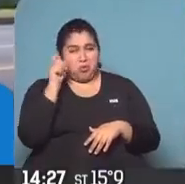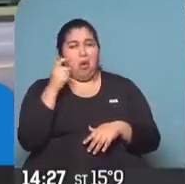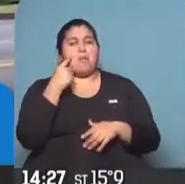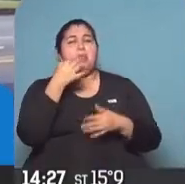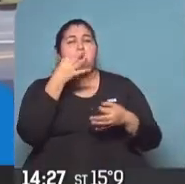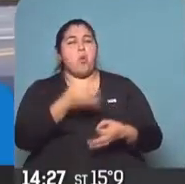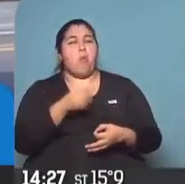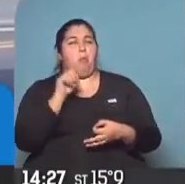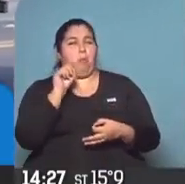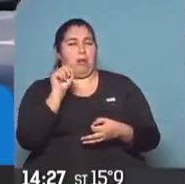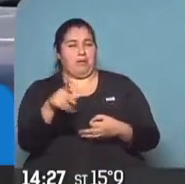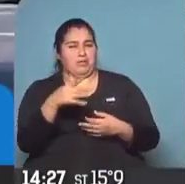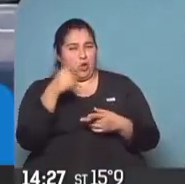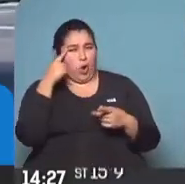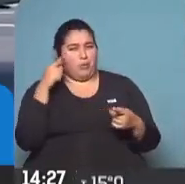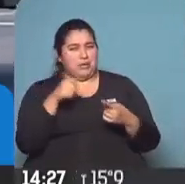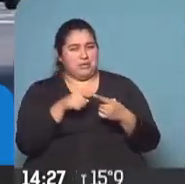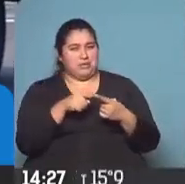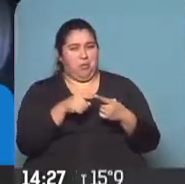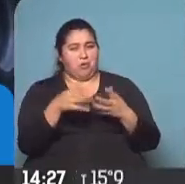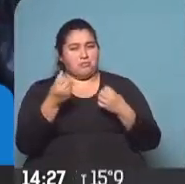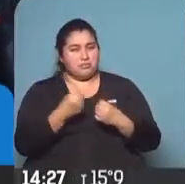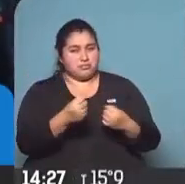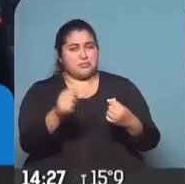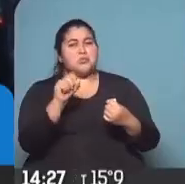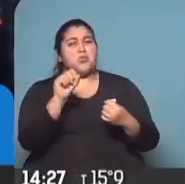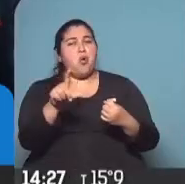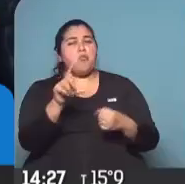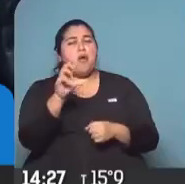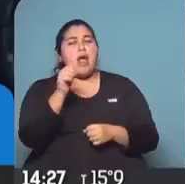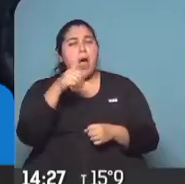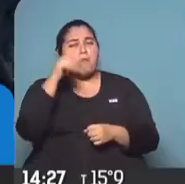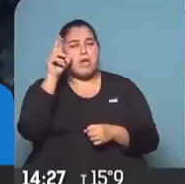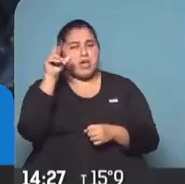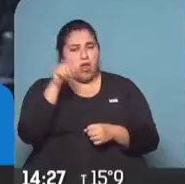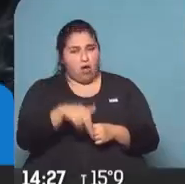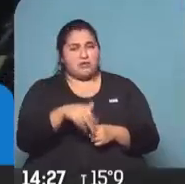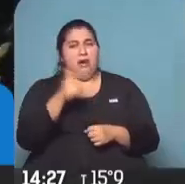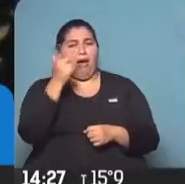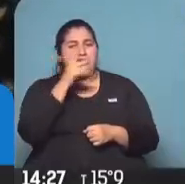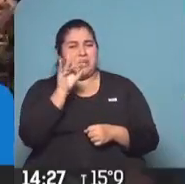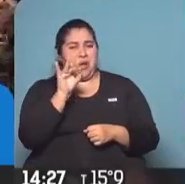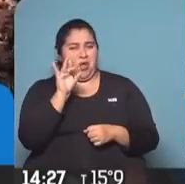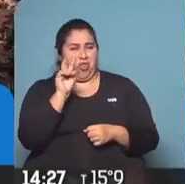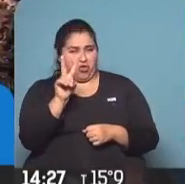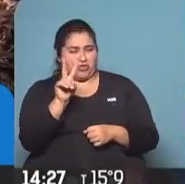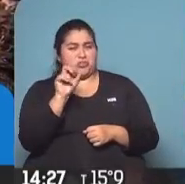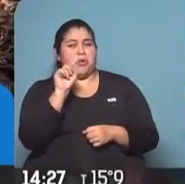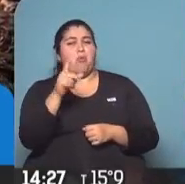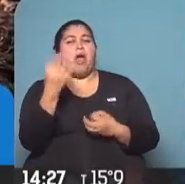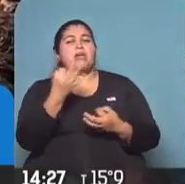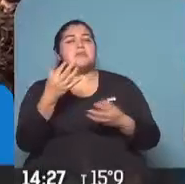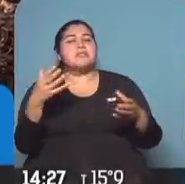la misión efectúan su paso vehículos hummer h2 el vehículo utilizado por la unidad por sus especiales